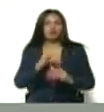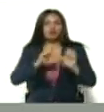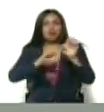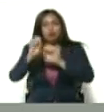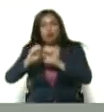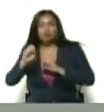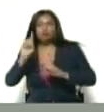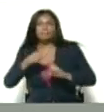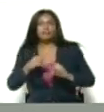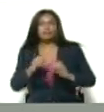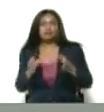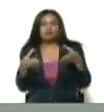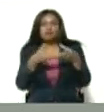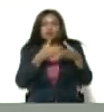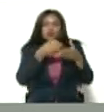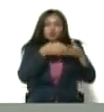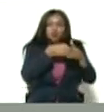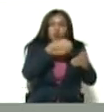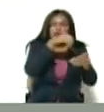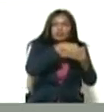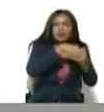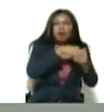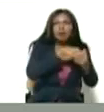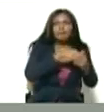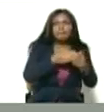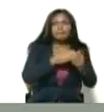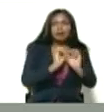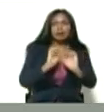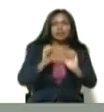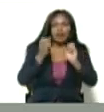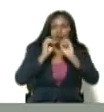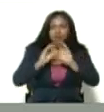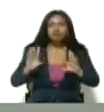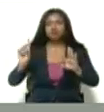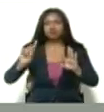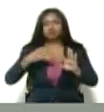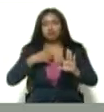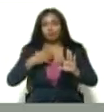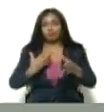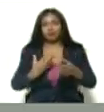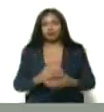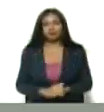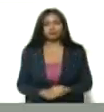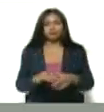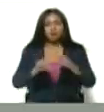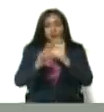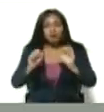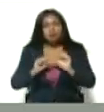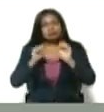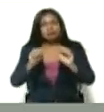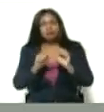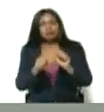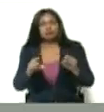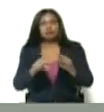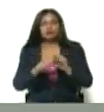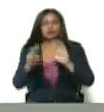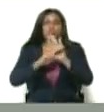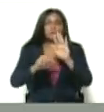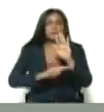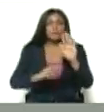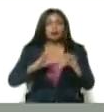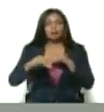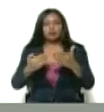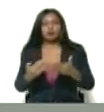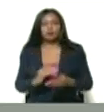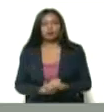lograr aislar a estos pacientes para evitar la diseminación. Por eso es tan importante justamente mantener las medidas que se